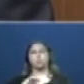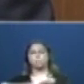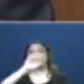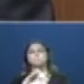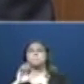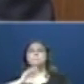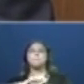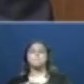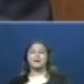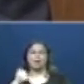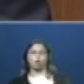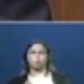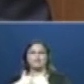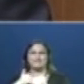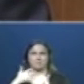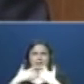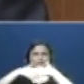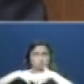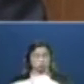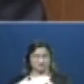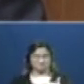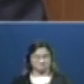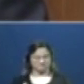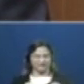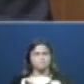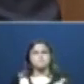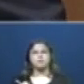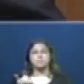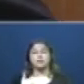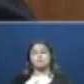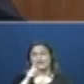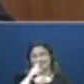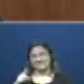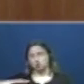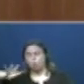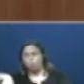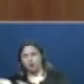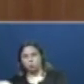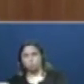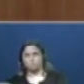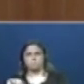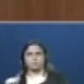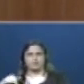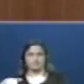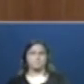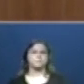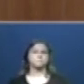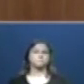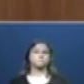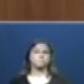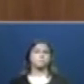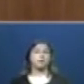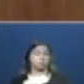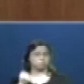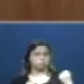innovación Industrial cuyos trabajos comenzarán en el cuarto trimestre de este año la automoción